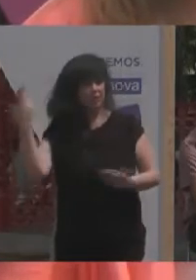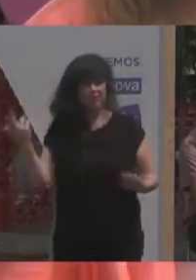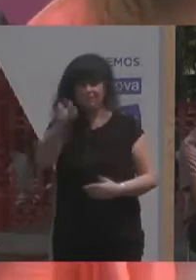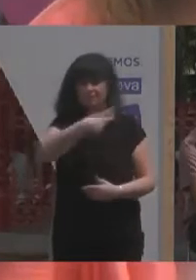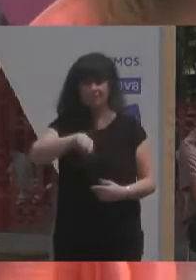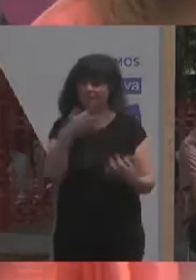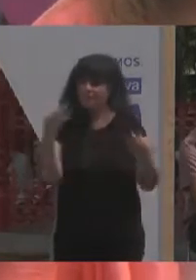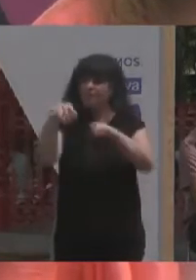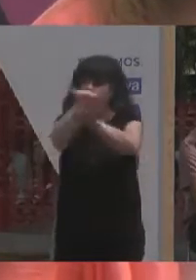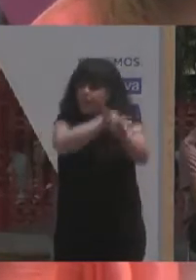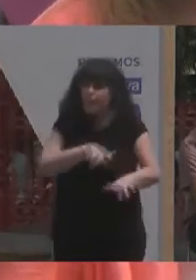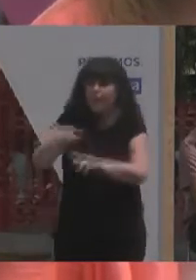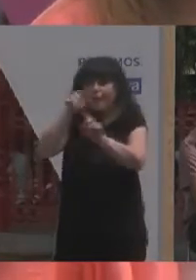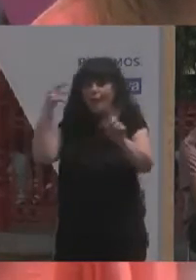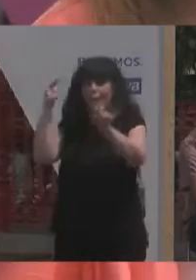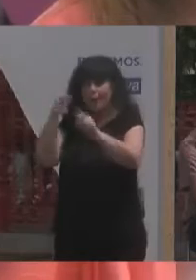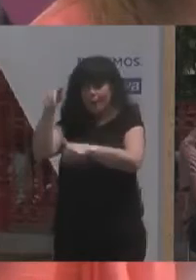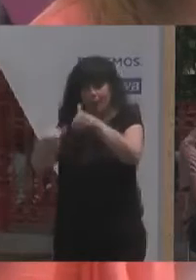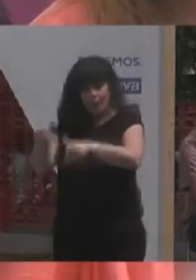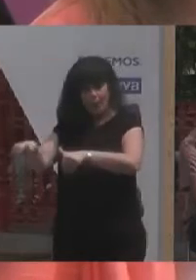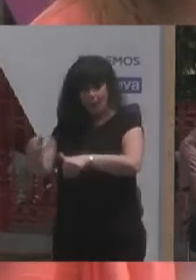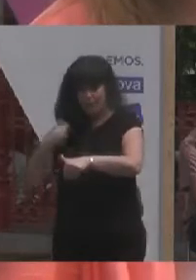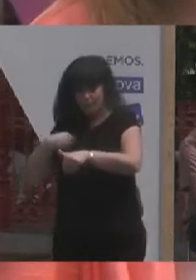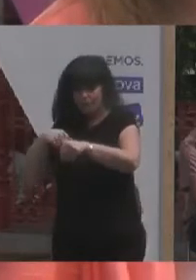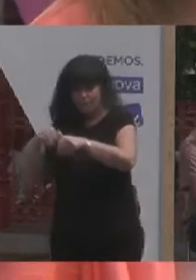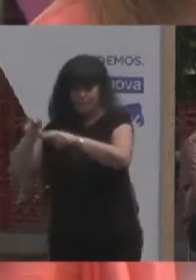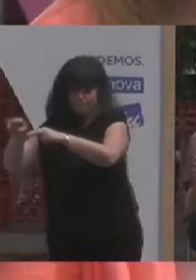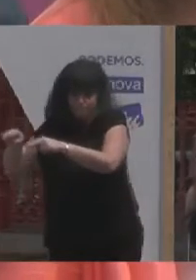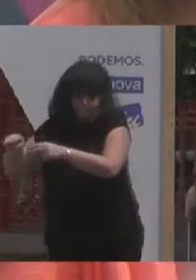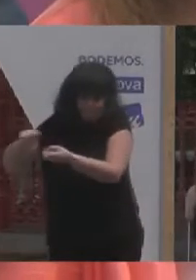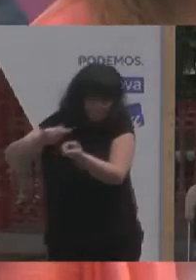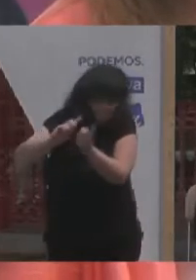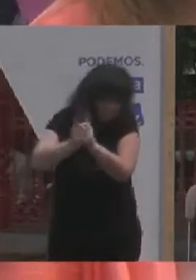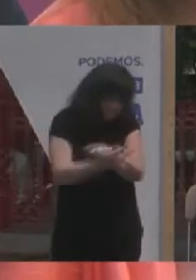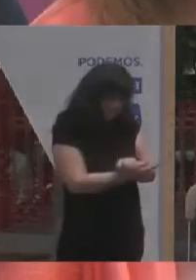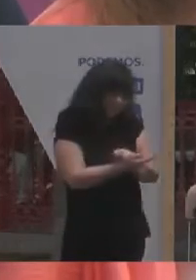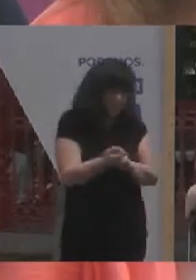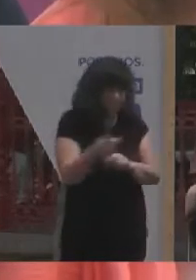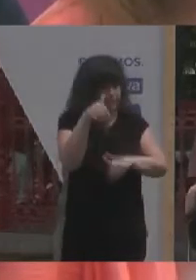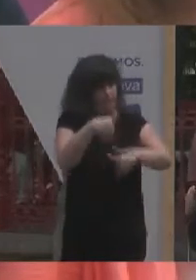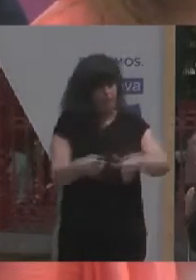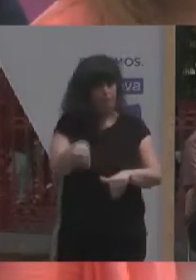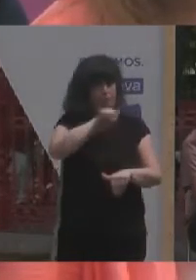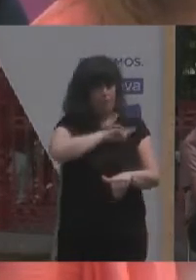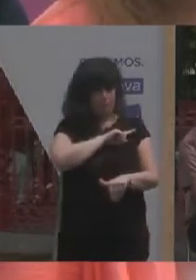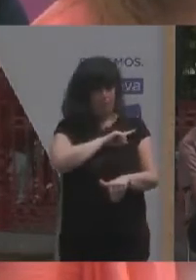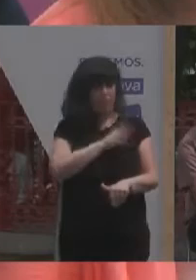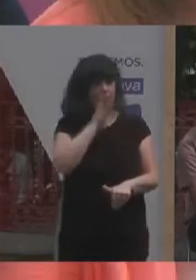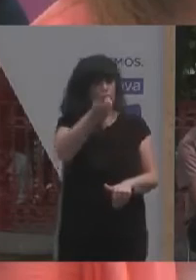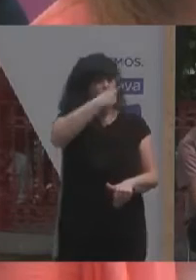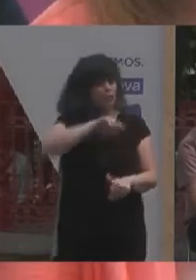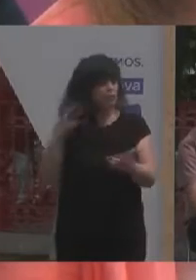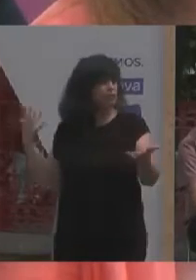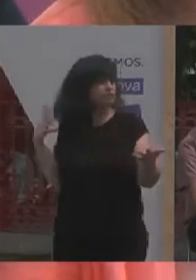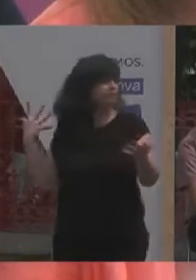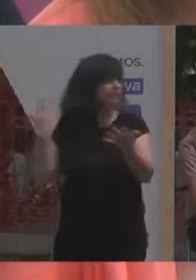para todos esos sean votos para a nosa coalición. Por fin conseguimos a unidade que perseguimos desde fai